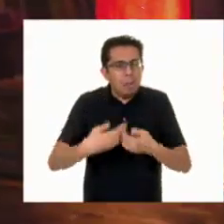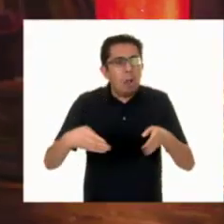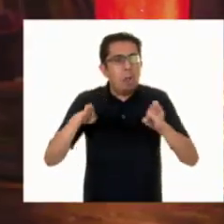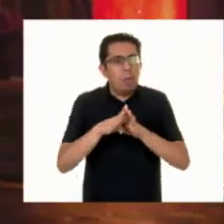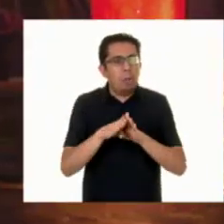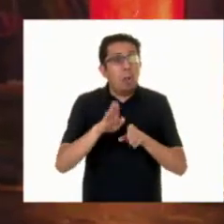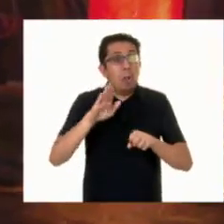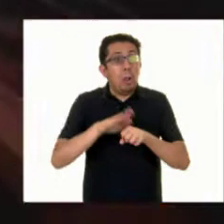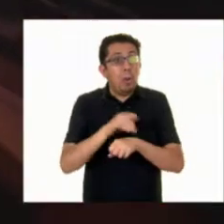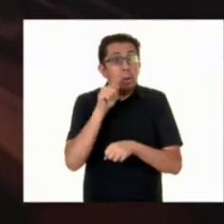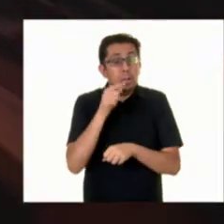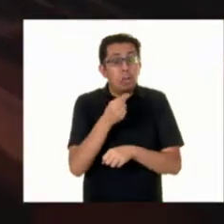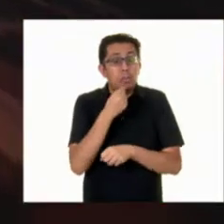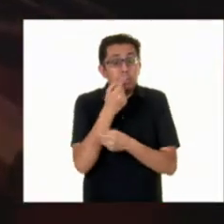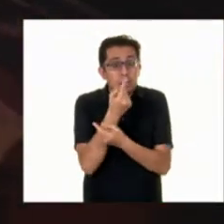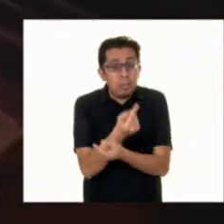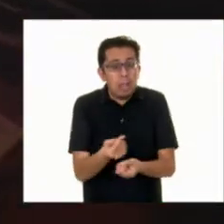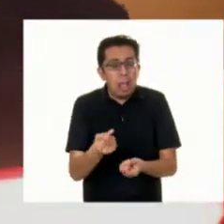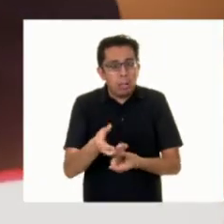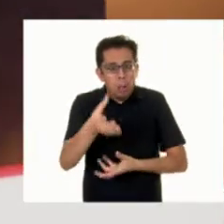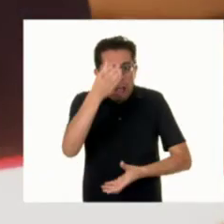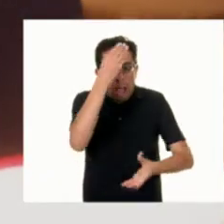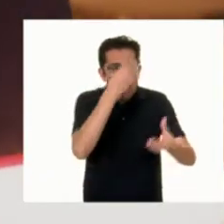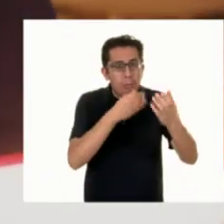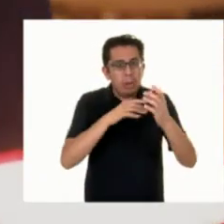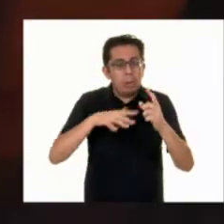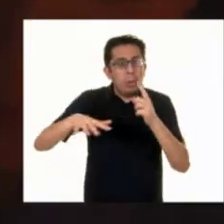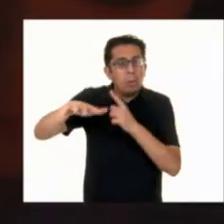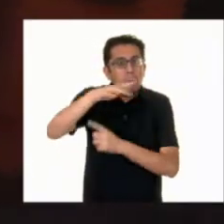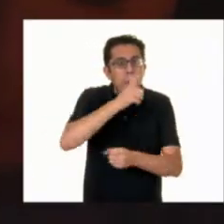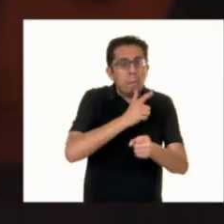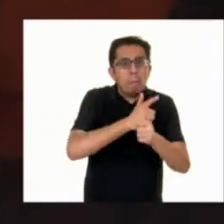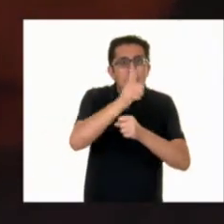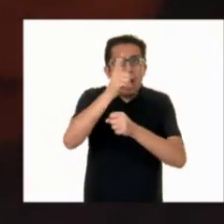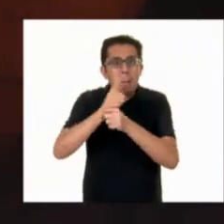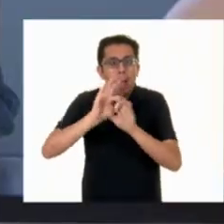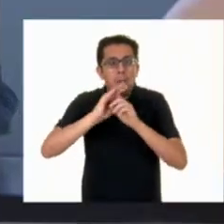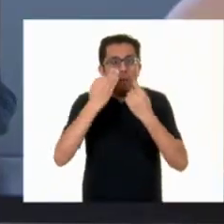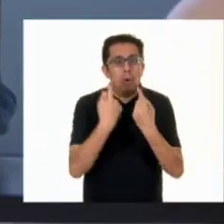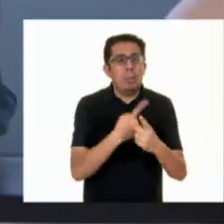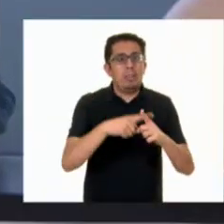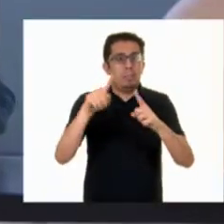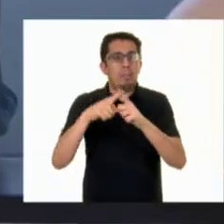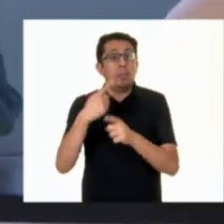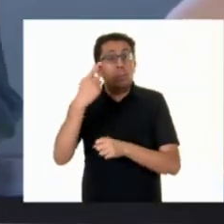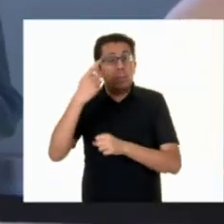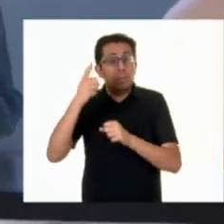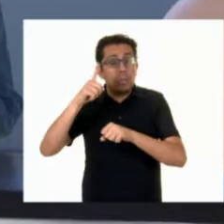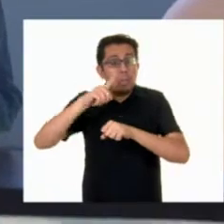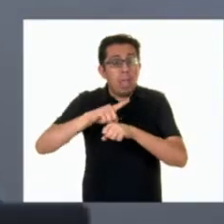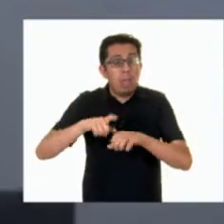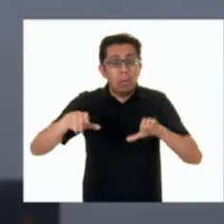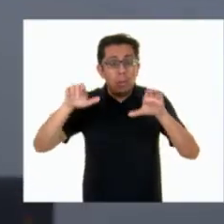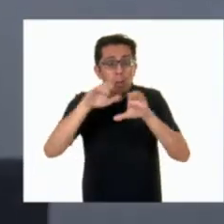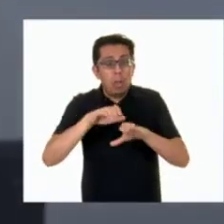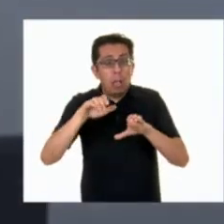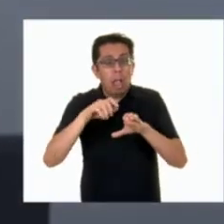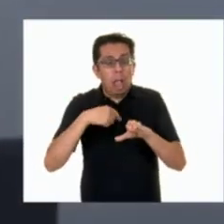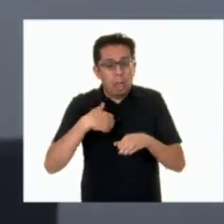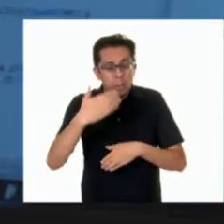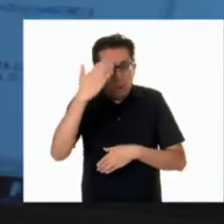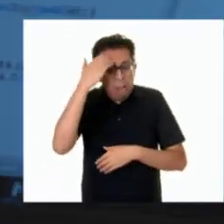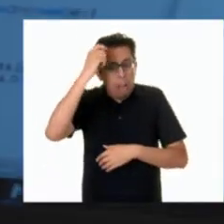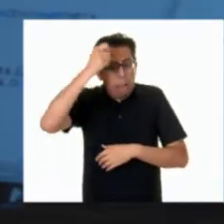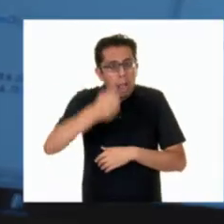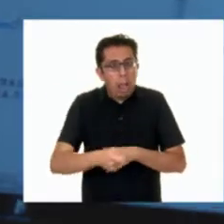Porque cuando eres niña, aprendes a descubrir el mundo de diferentes maneras. Un día, las computadoras llegaron a mi vida